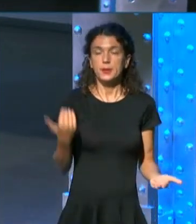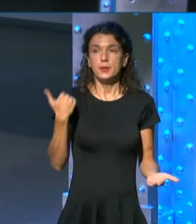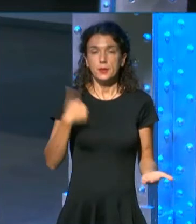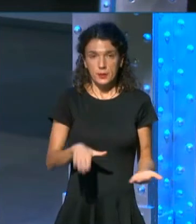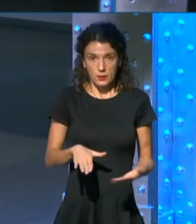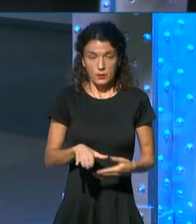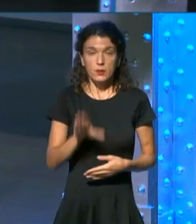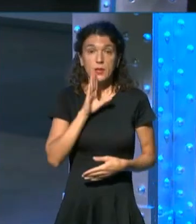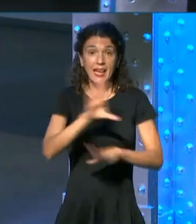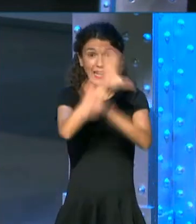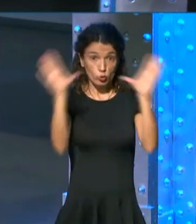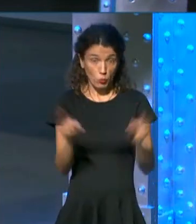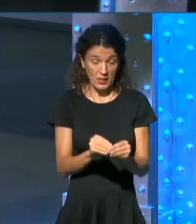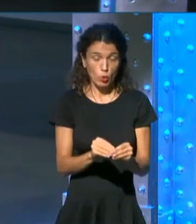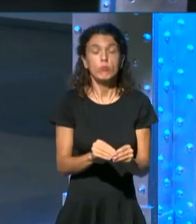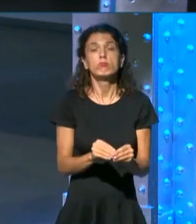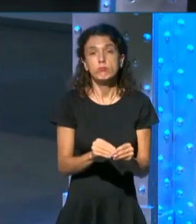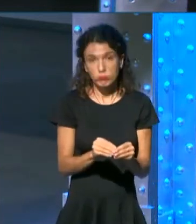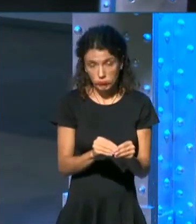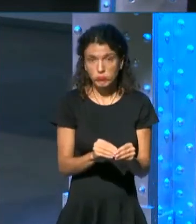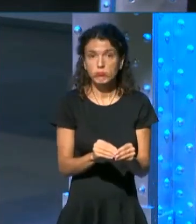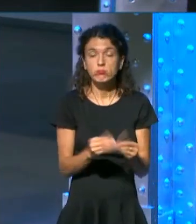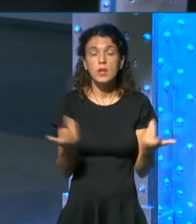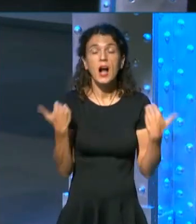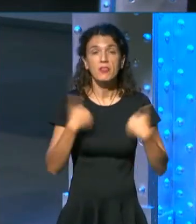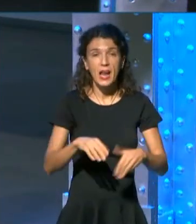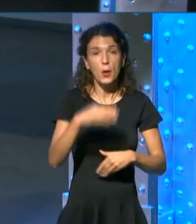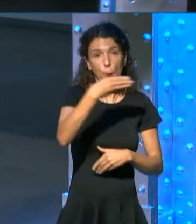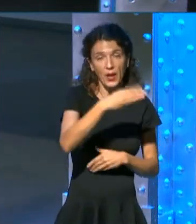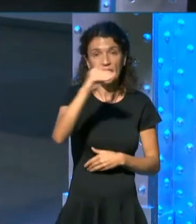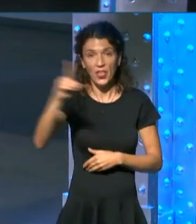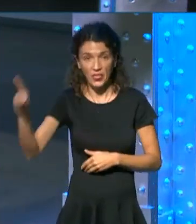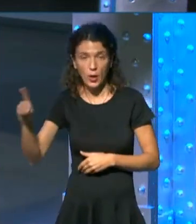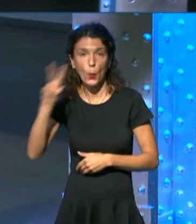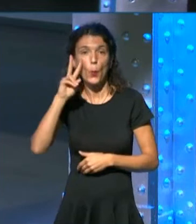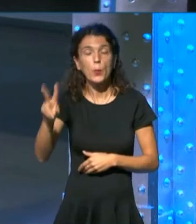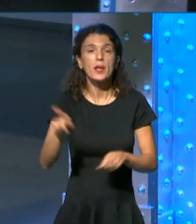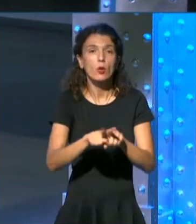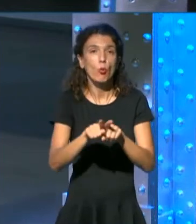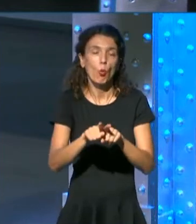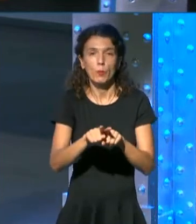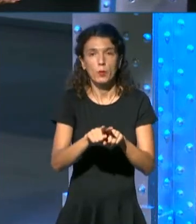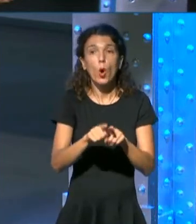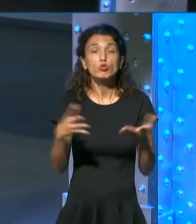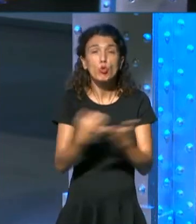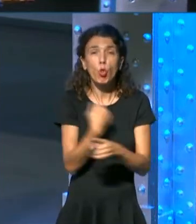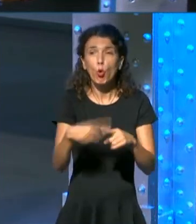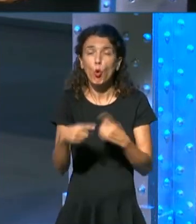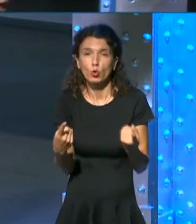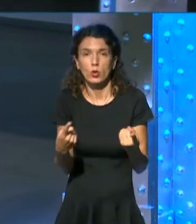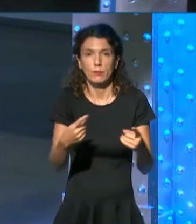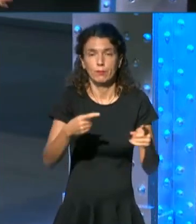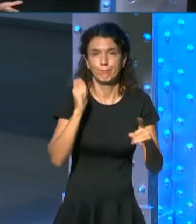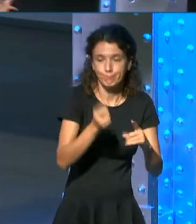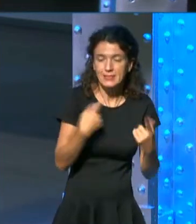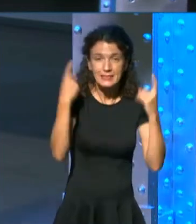Básicamente, por resumirlo de otra manera, cogí BDD, lo vi como un martillo y todo lo que veía era clavos a